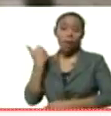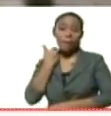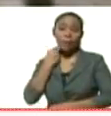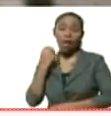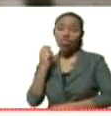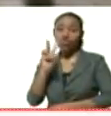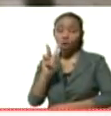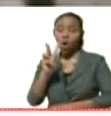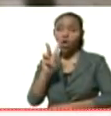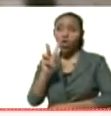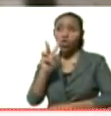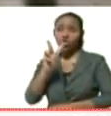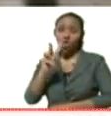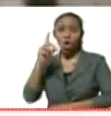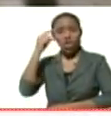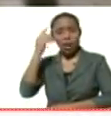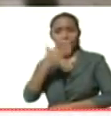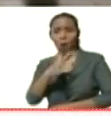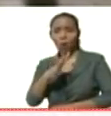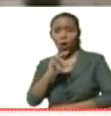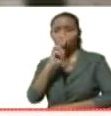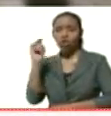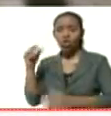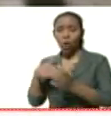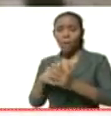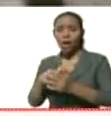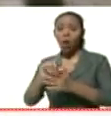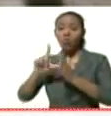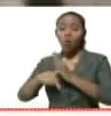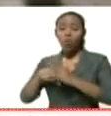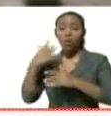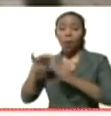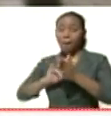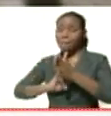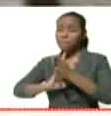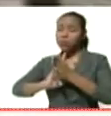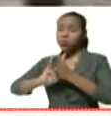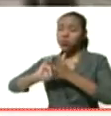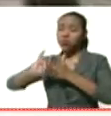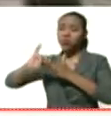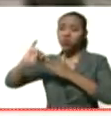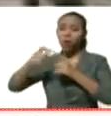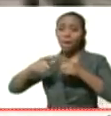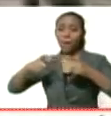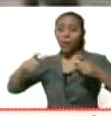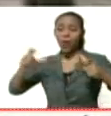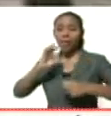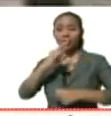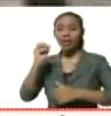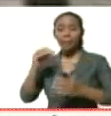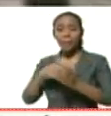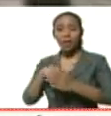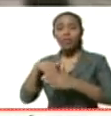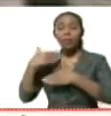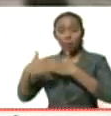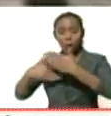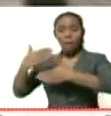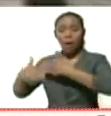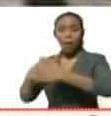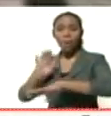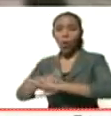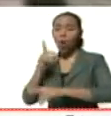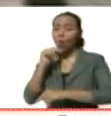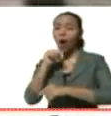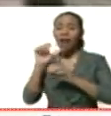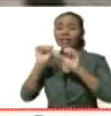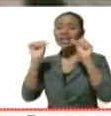dos días va a llegar a 200.000. Y luego va a tener una tasa de crecimiento de 30.000 y así. Porque no hay sistema